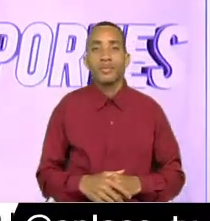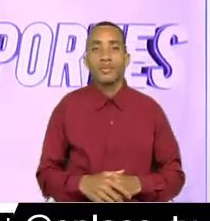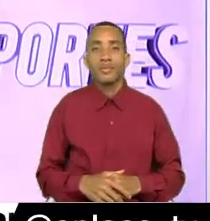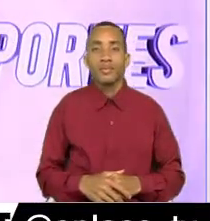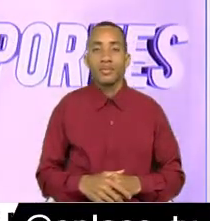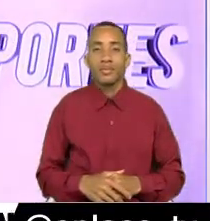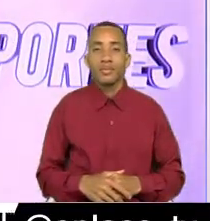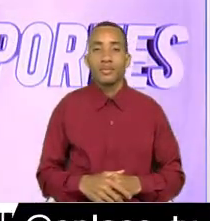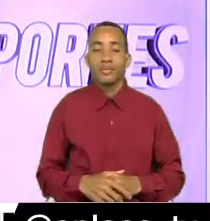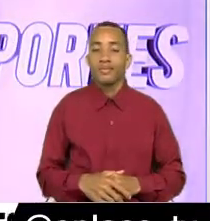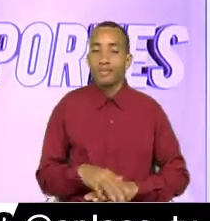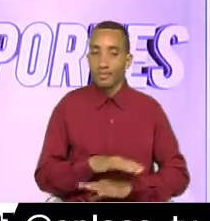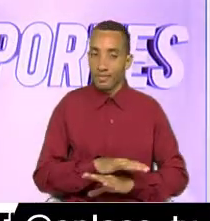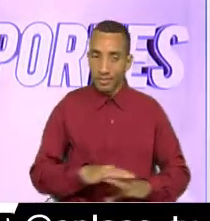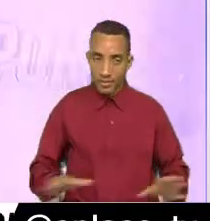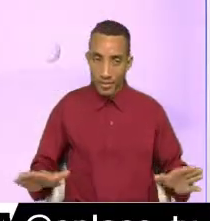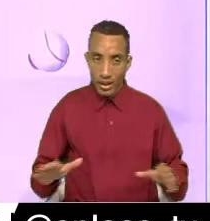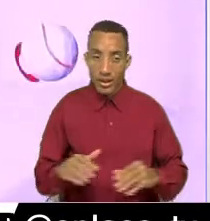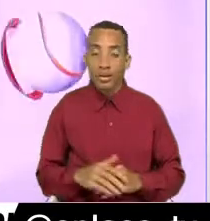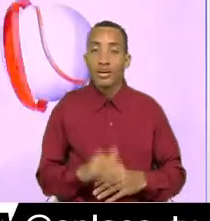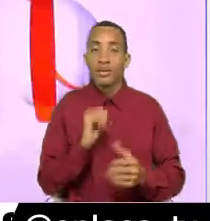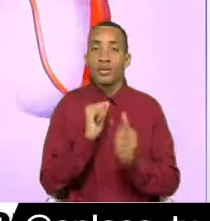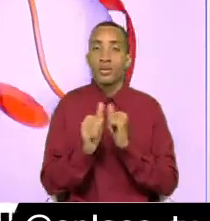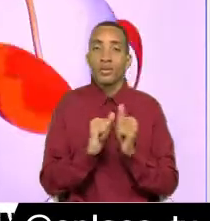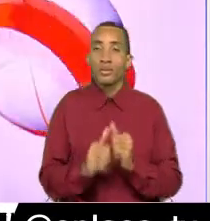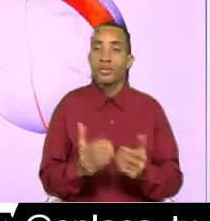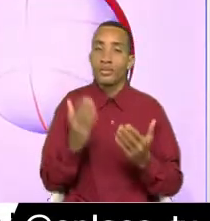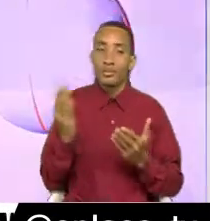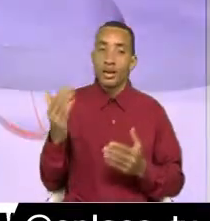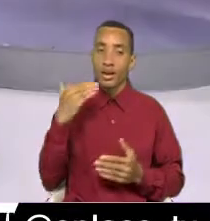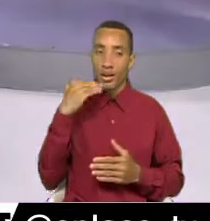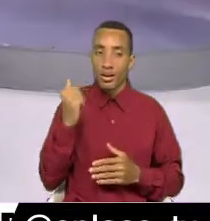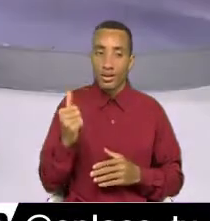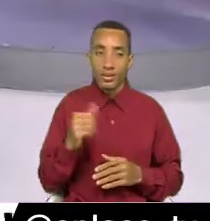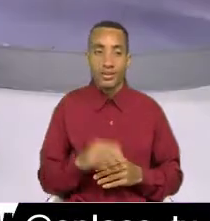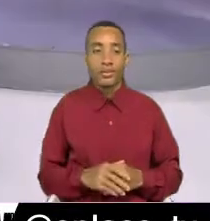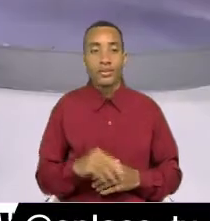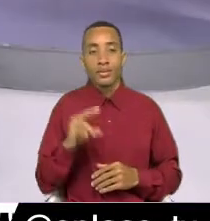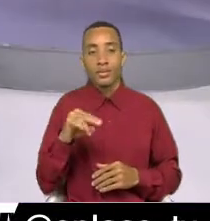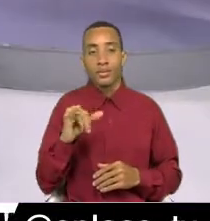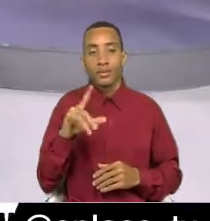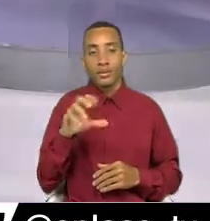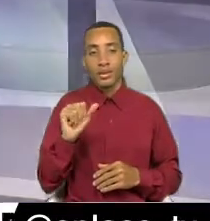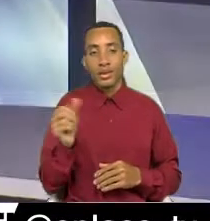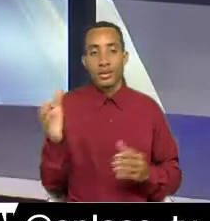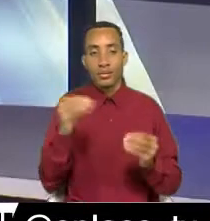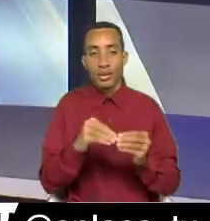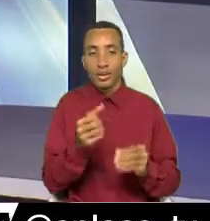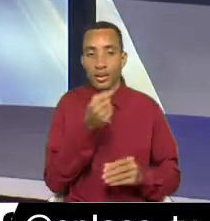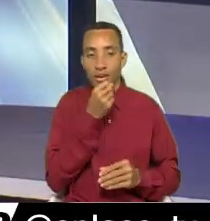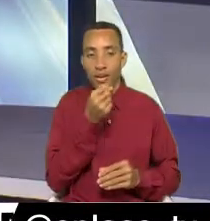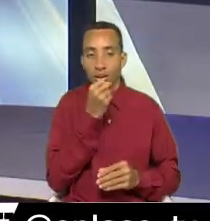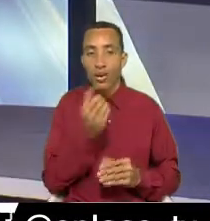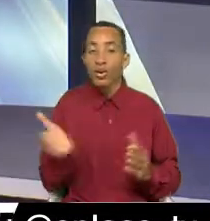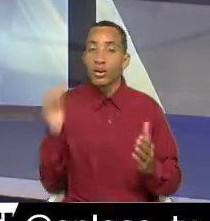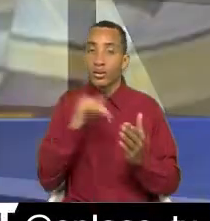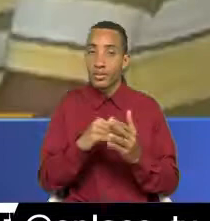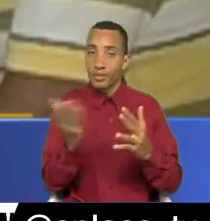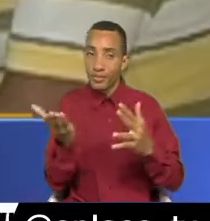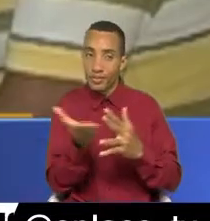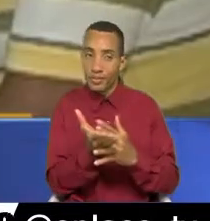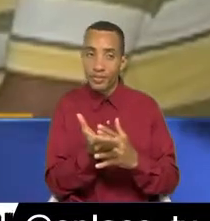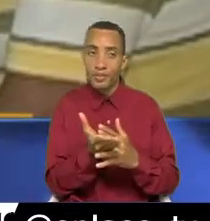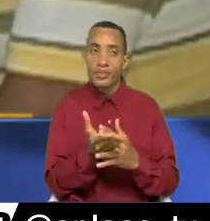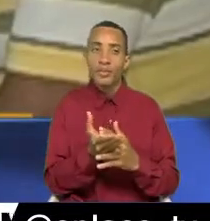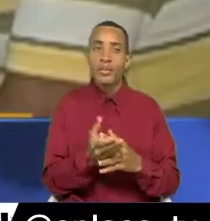Y hasta aquí la información deportiva, pero Neila tiene más noticias. Gracias, Marlon. Hacemos una nueva pausa. Al regresar,